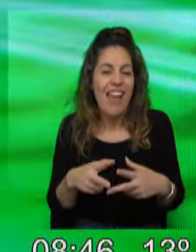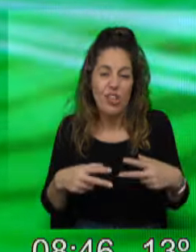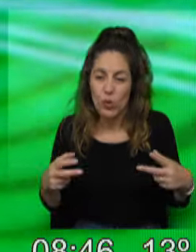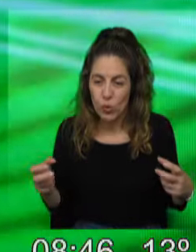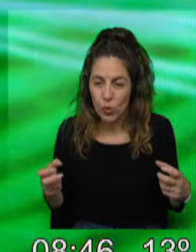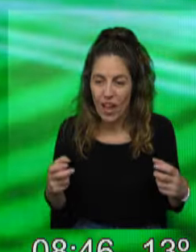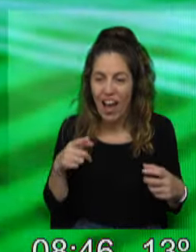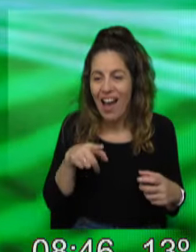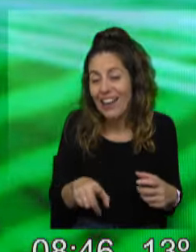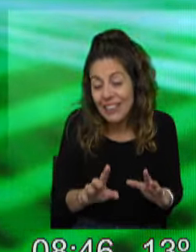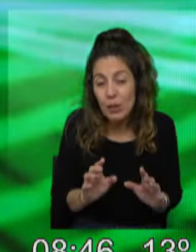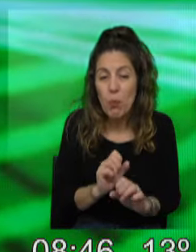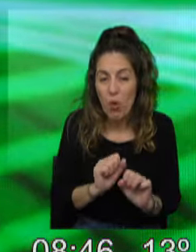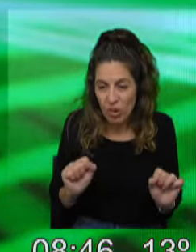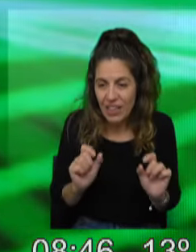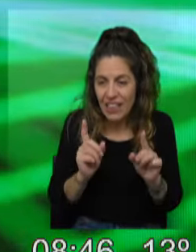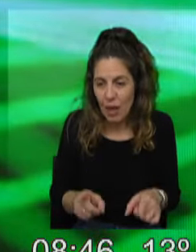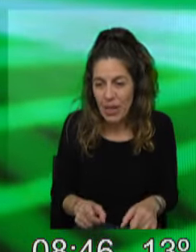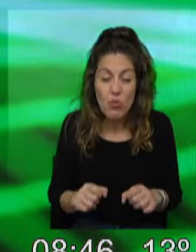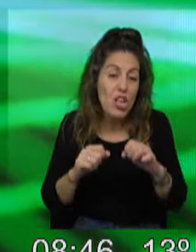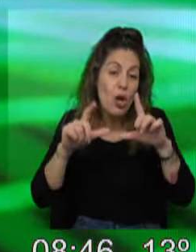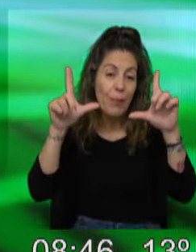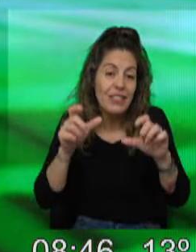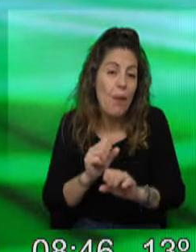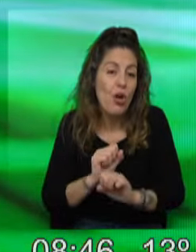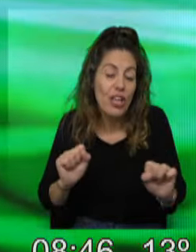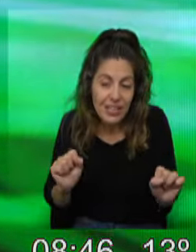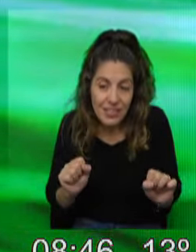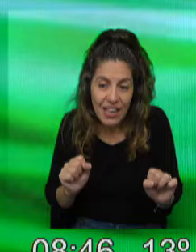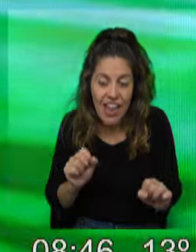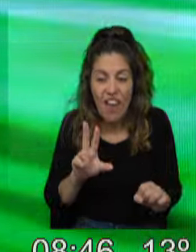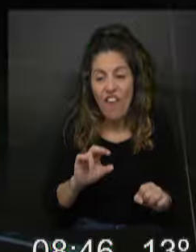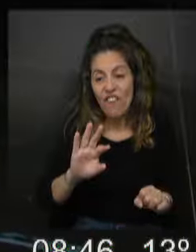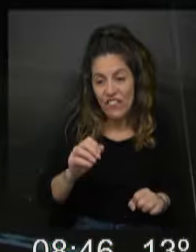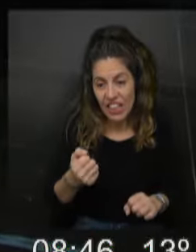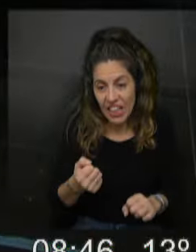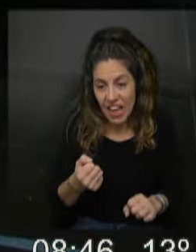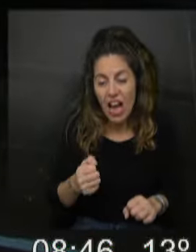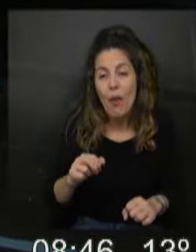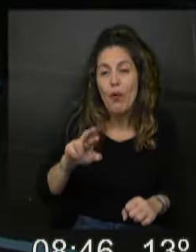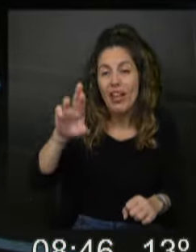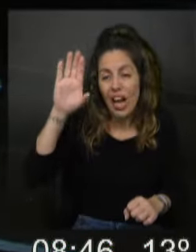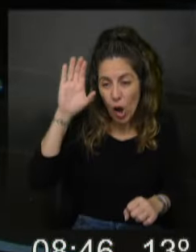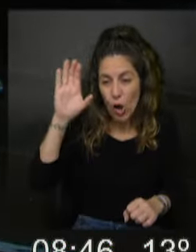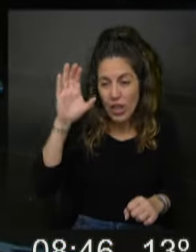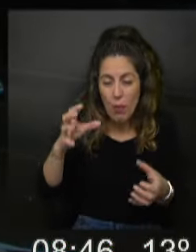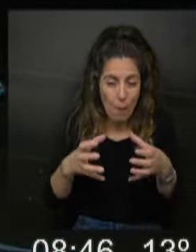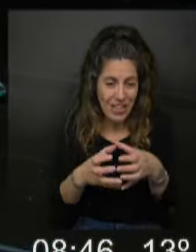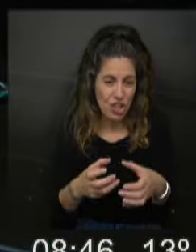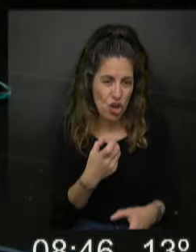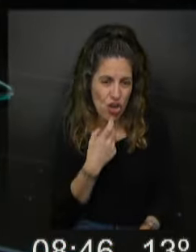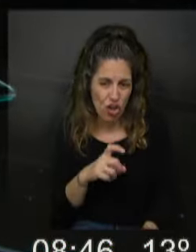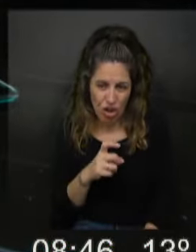ahí no habría que descartar este una sorpresa que podría ser tabara porque recordemos que que el partido